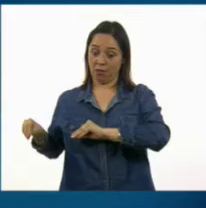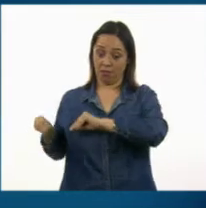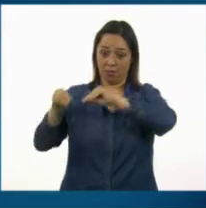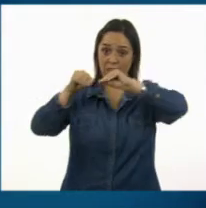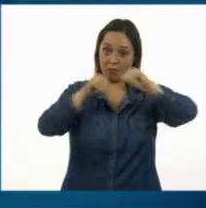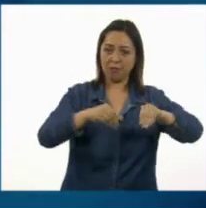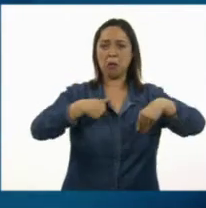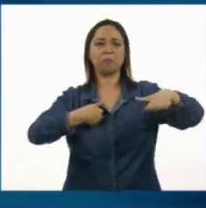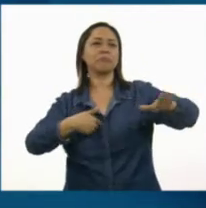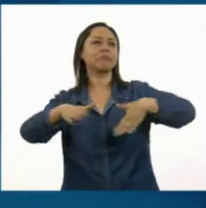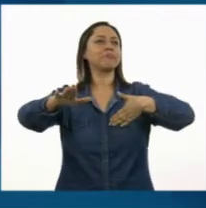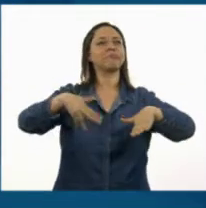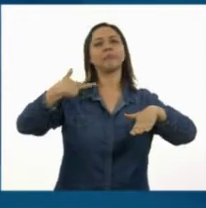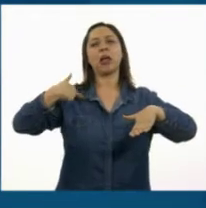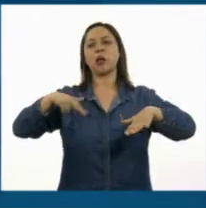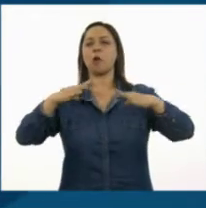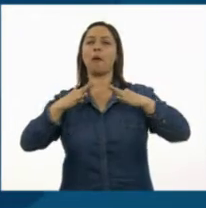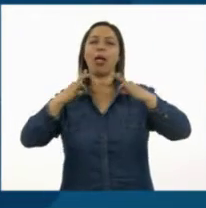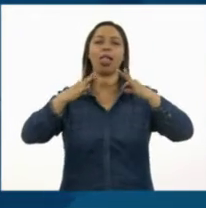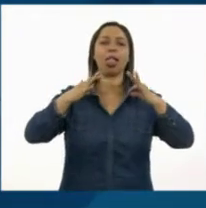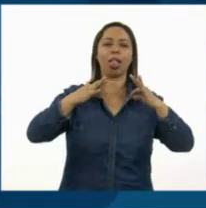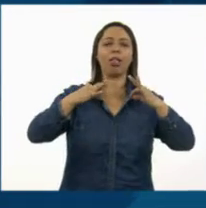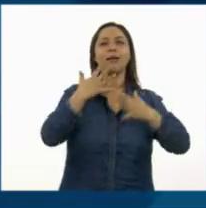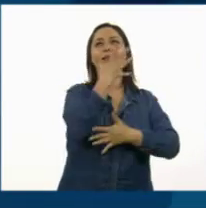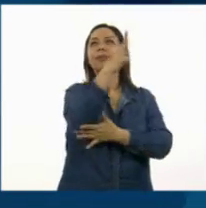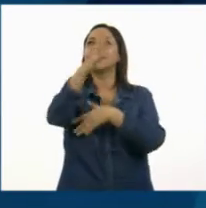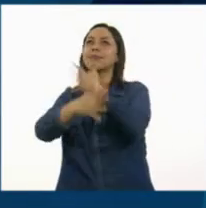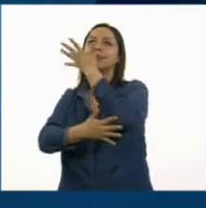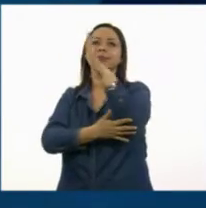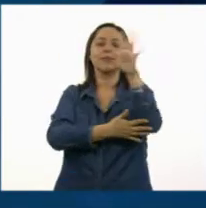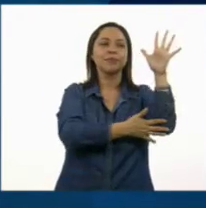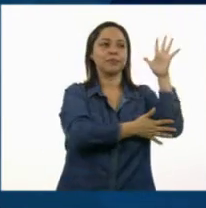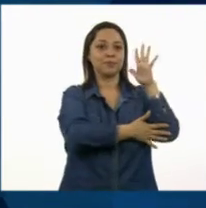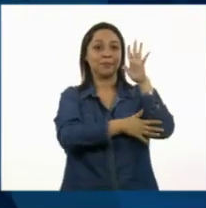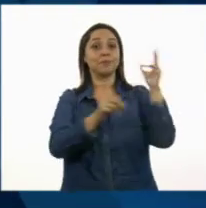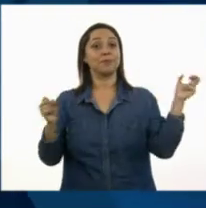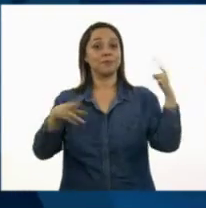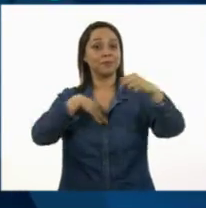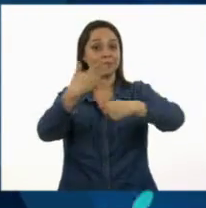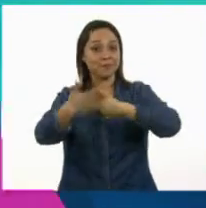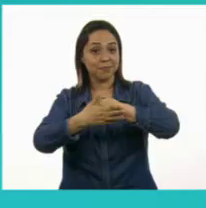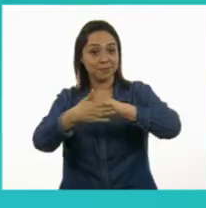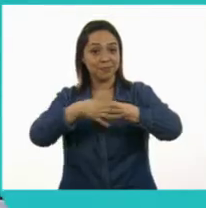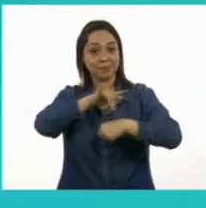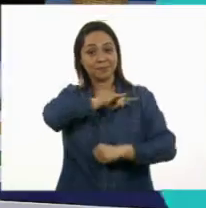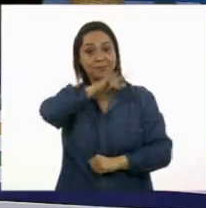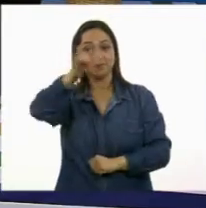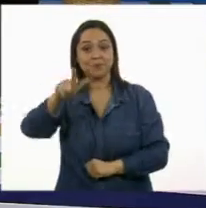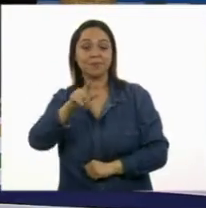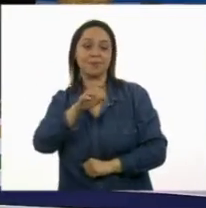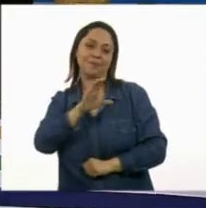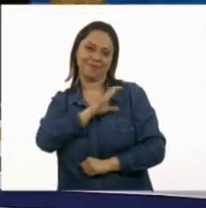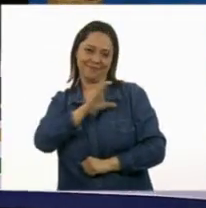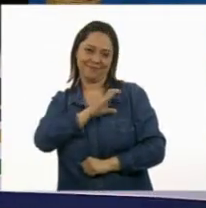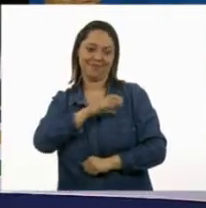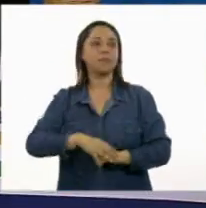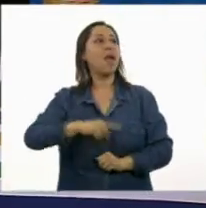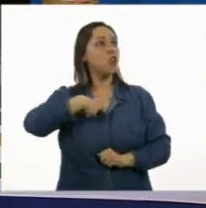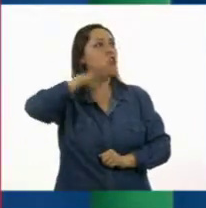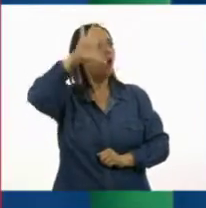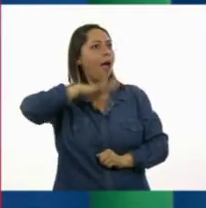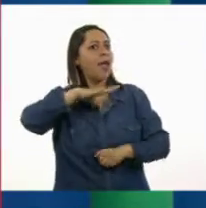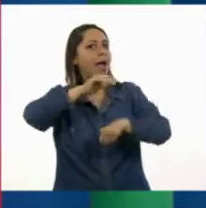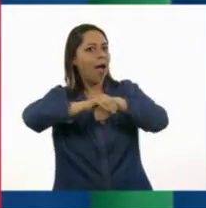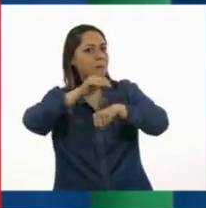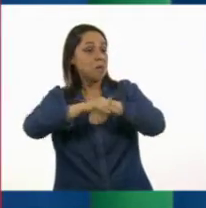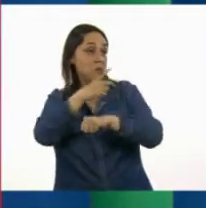arces y pinos. Hasta mi próximo vuelo, Tania, tu tía te quiere. Yo tengo un amigo que vive en Canadá y